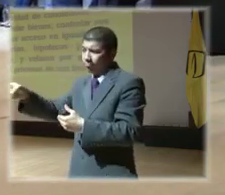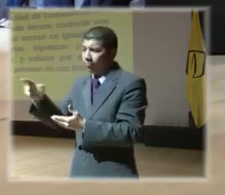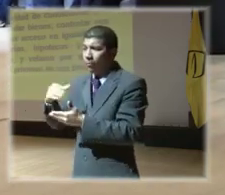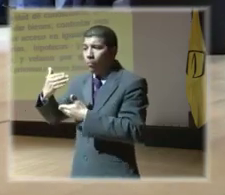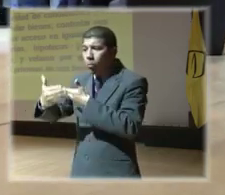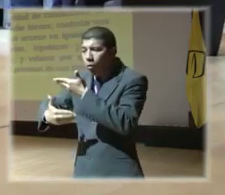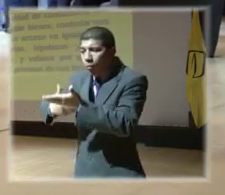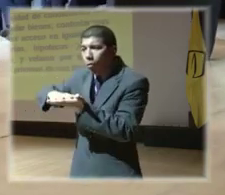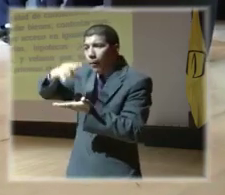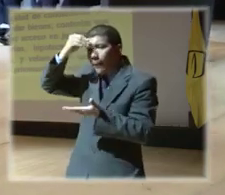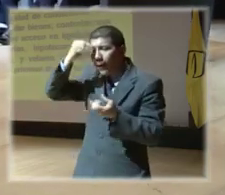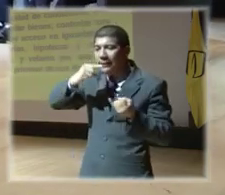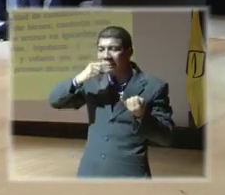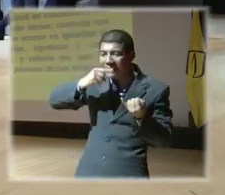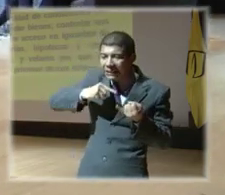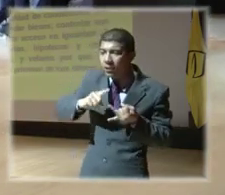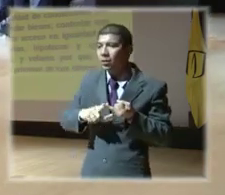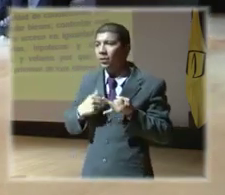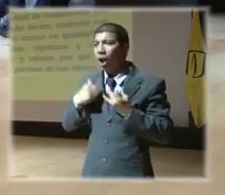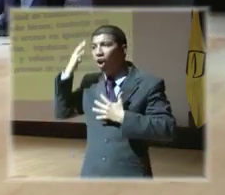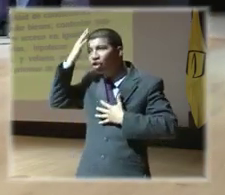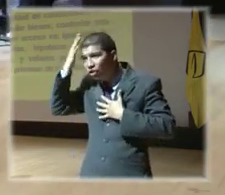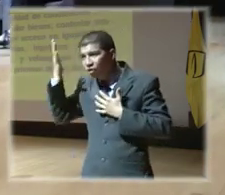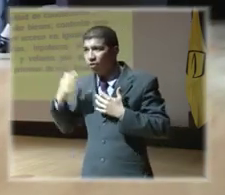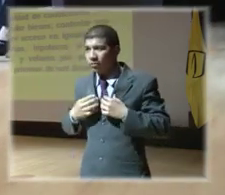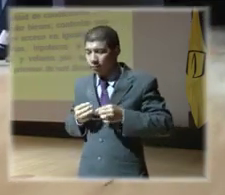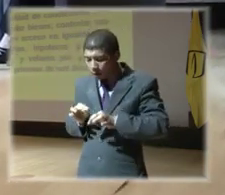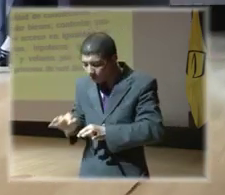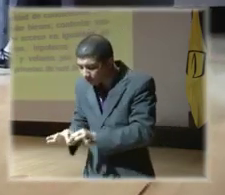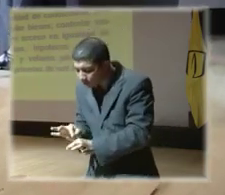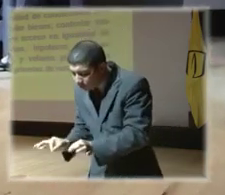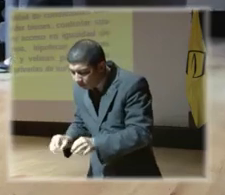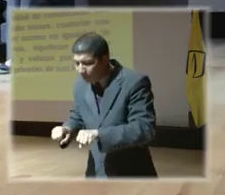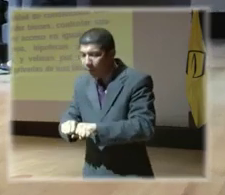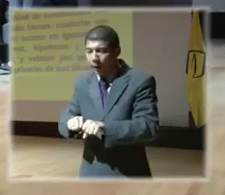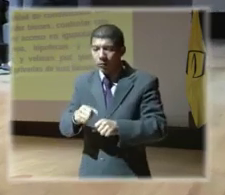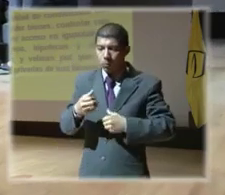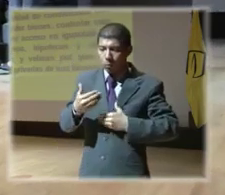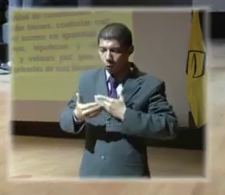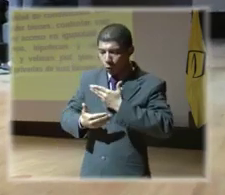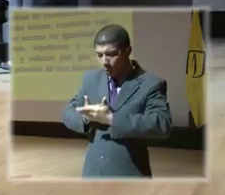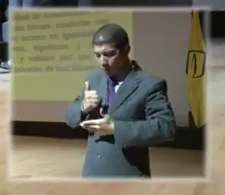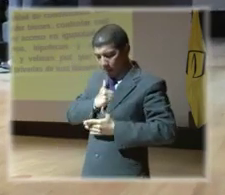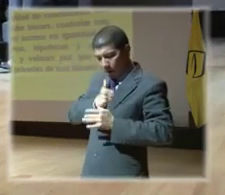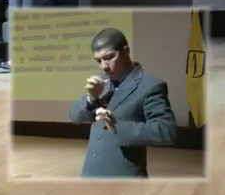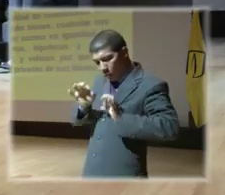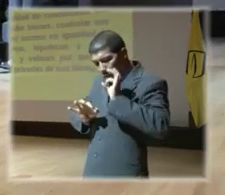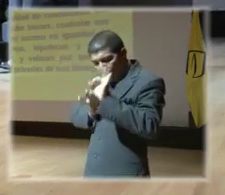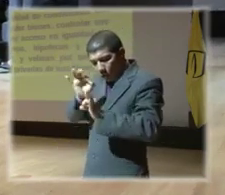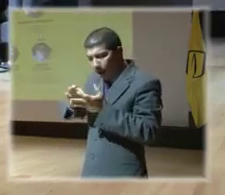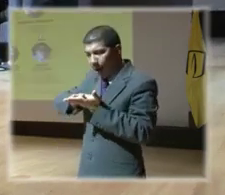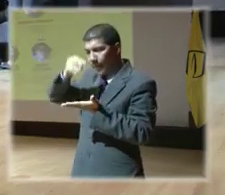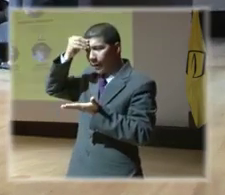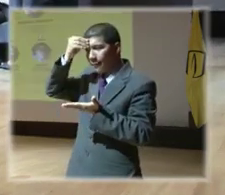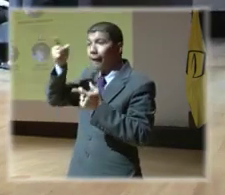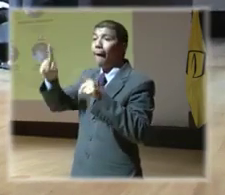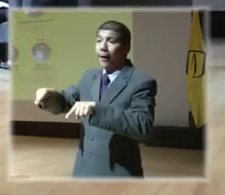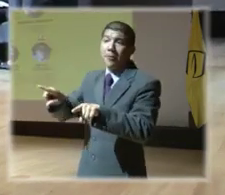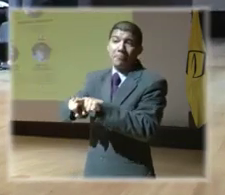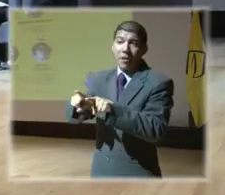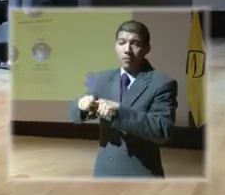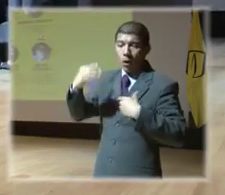conciencia política. En ese abanico tan amplio podemos catalogar el cuidado de sí. Y la conciencia política